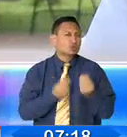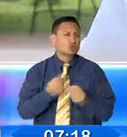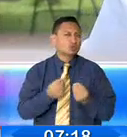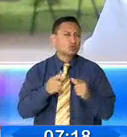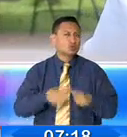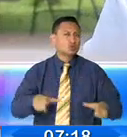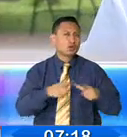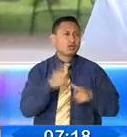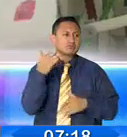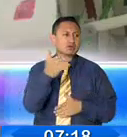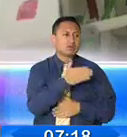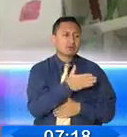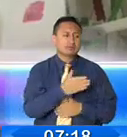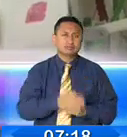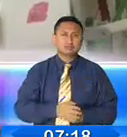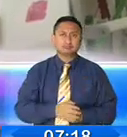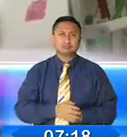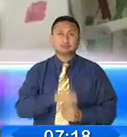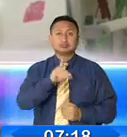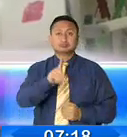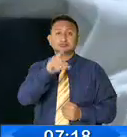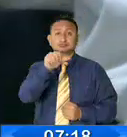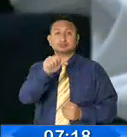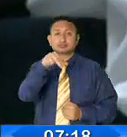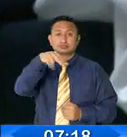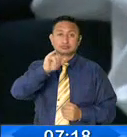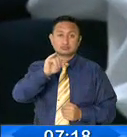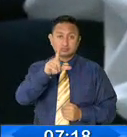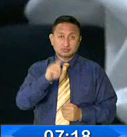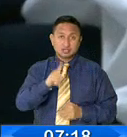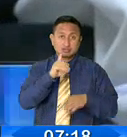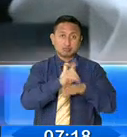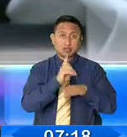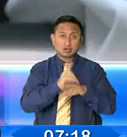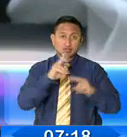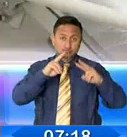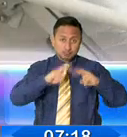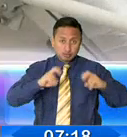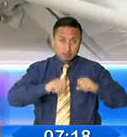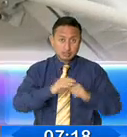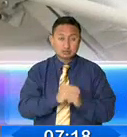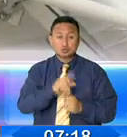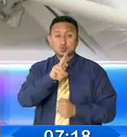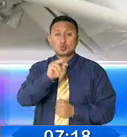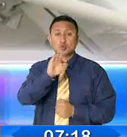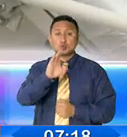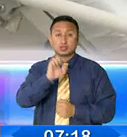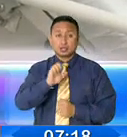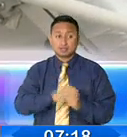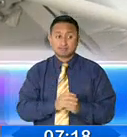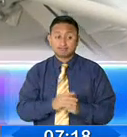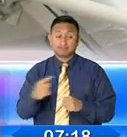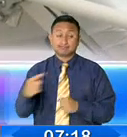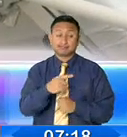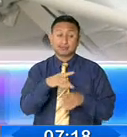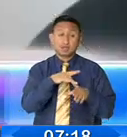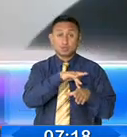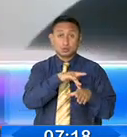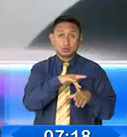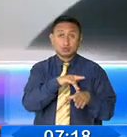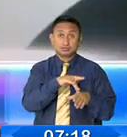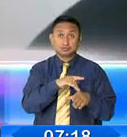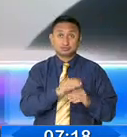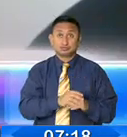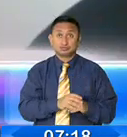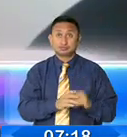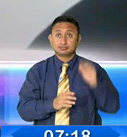sido el ingreso. Daniel Simancas, médico epidemiólogo e investigador de la UTE, explica los riesgos de esta variante. Con esta variante